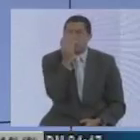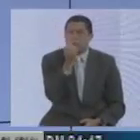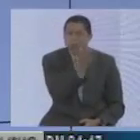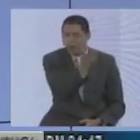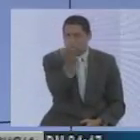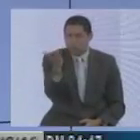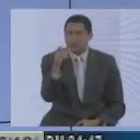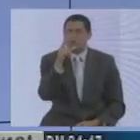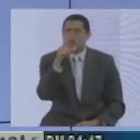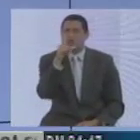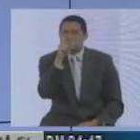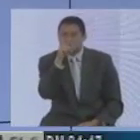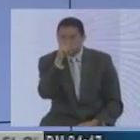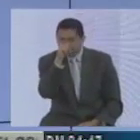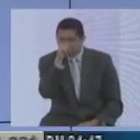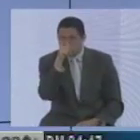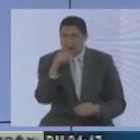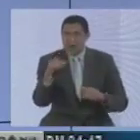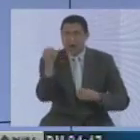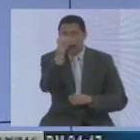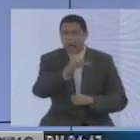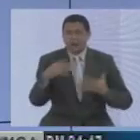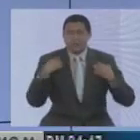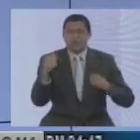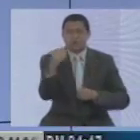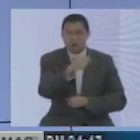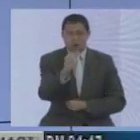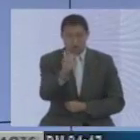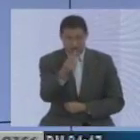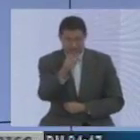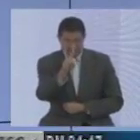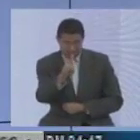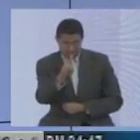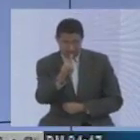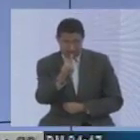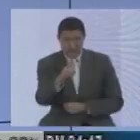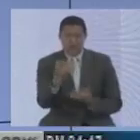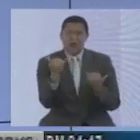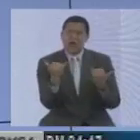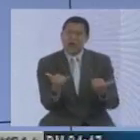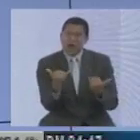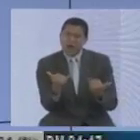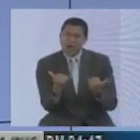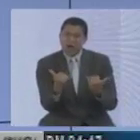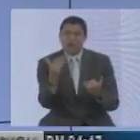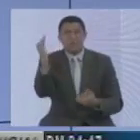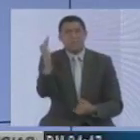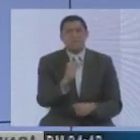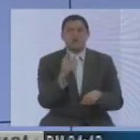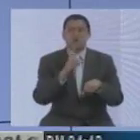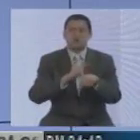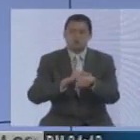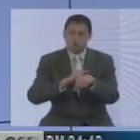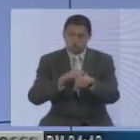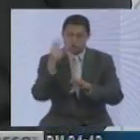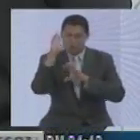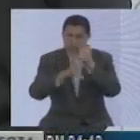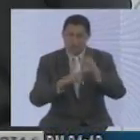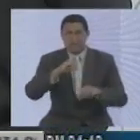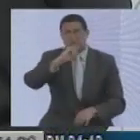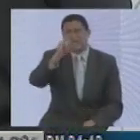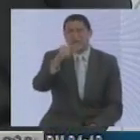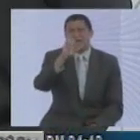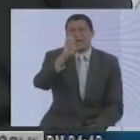través de nuestra cuenta en la red social 'twitter' salud en bajo se ve en esta oportunidad me acompaña el veterinario jesús